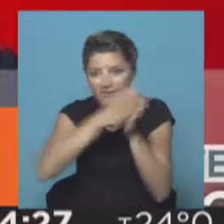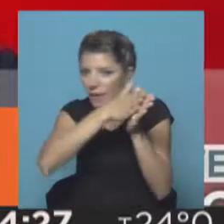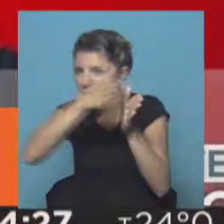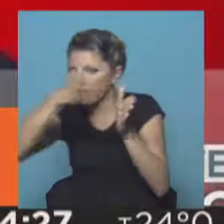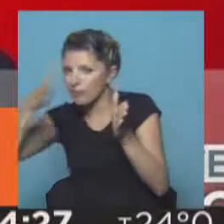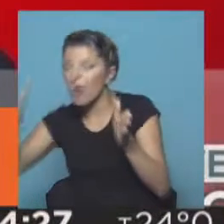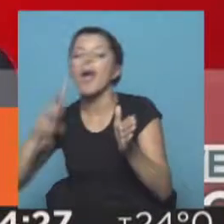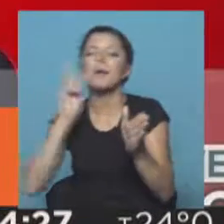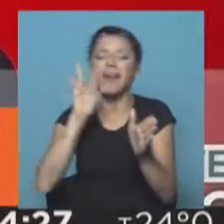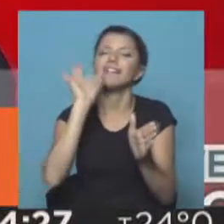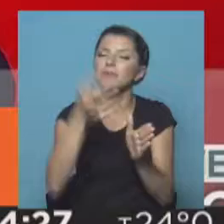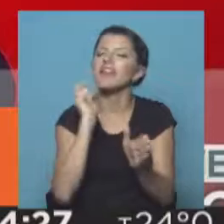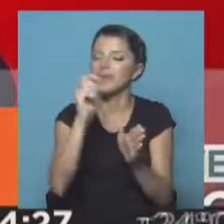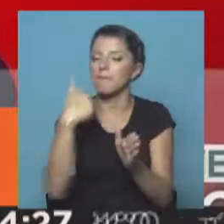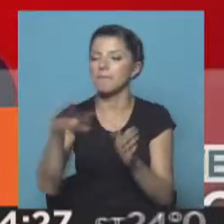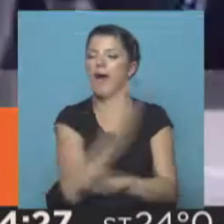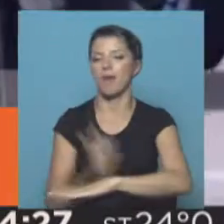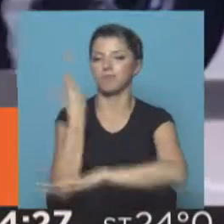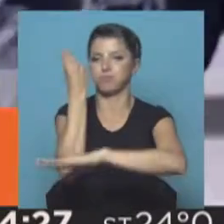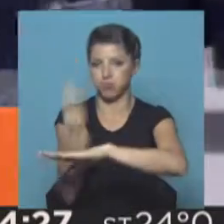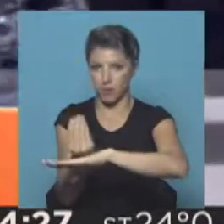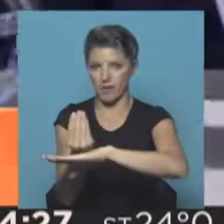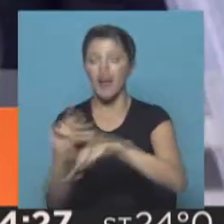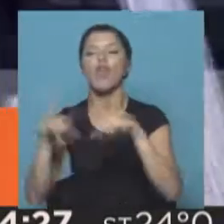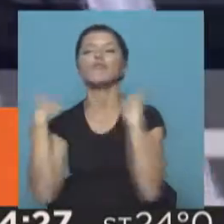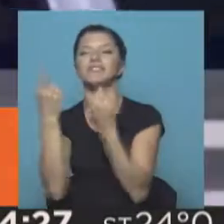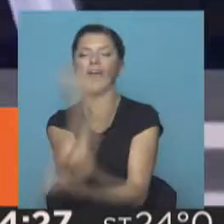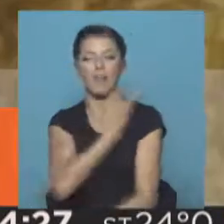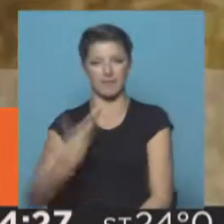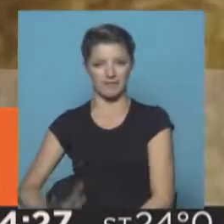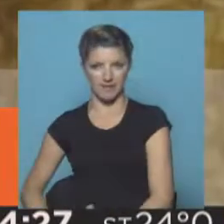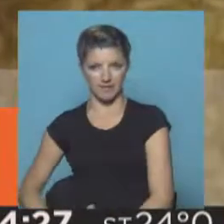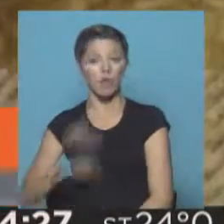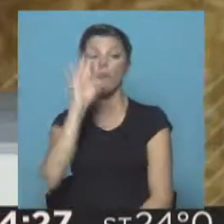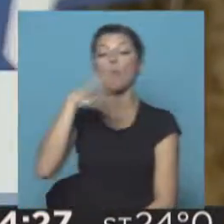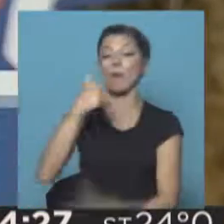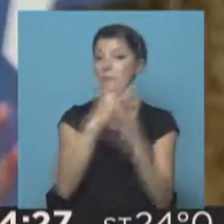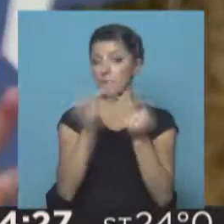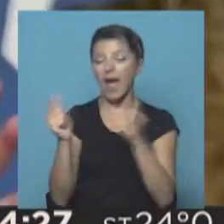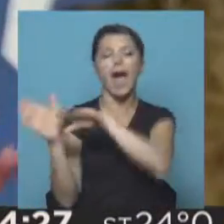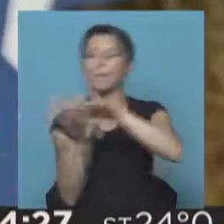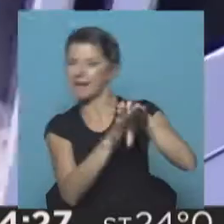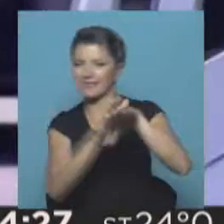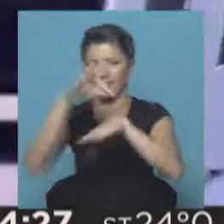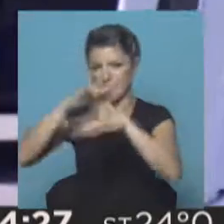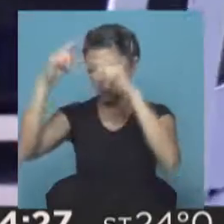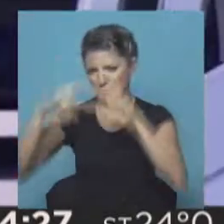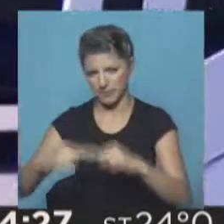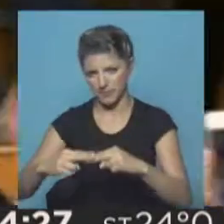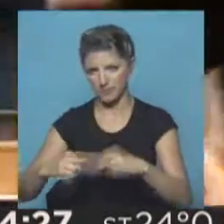podría definir quién ocupará el Salón Oval luego de Barack Obama, más allá de los chequeos médicos.